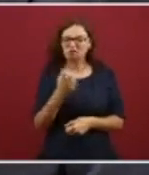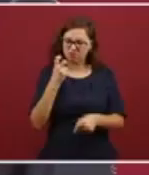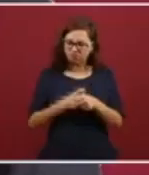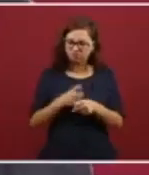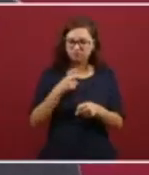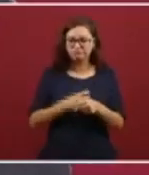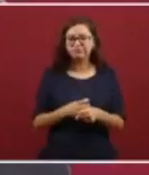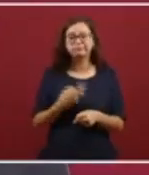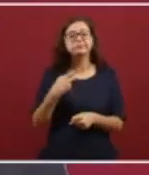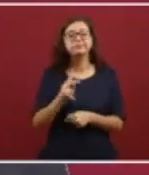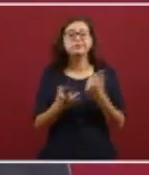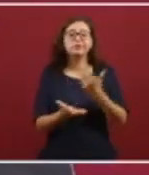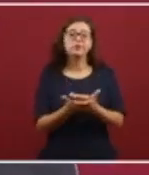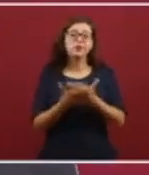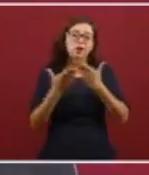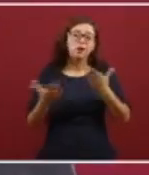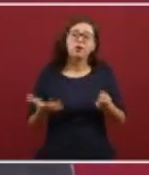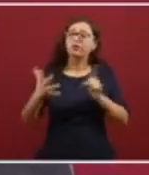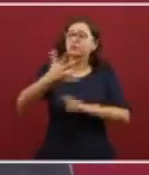pero la realidad es otra.